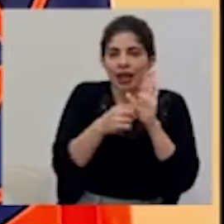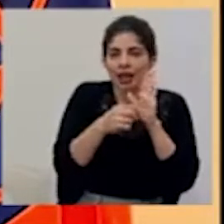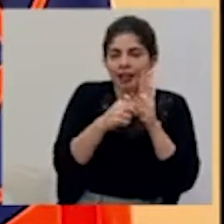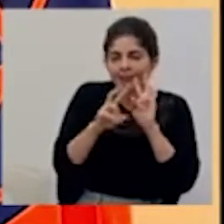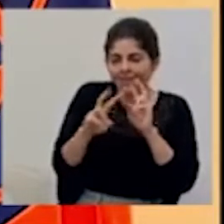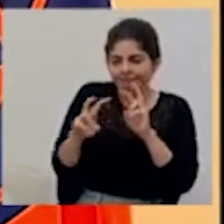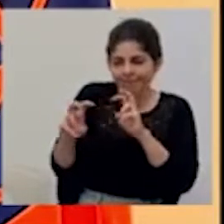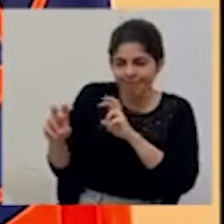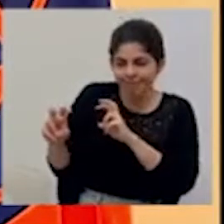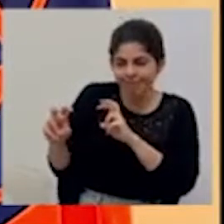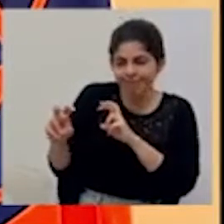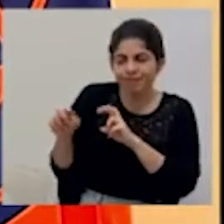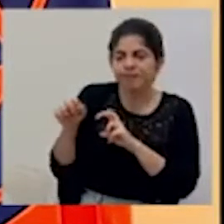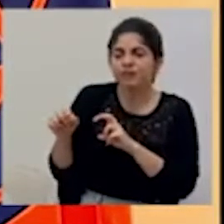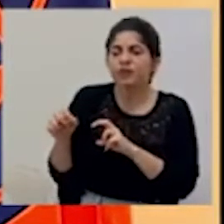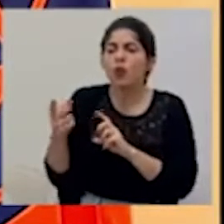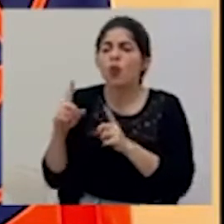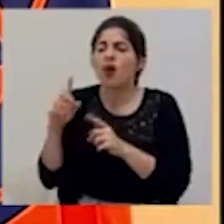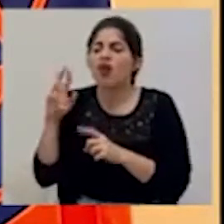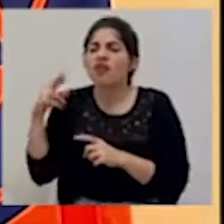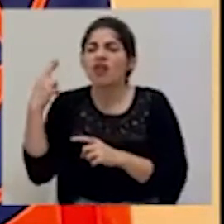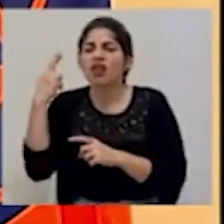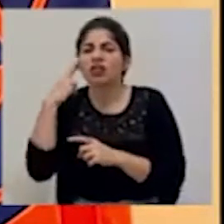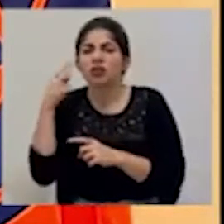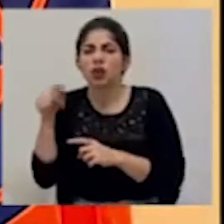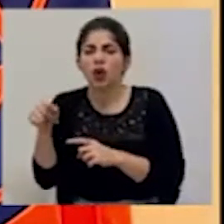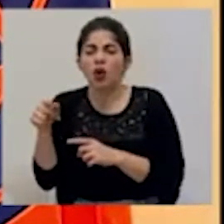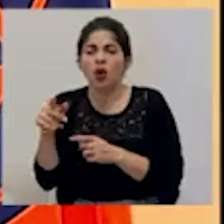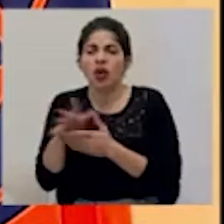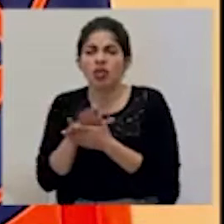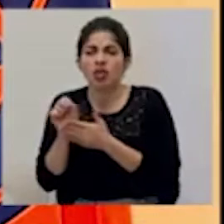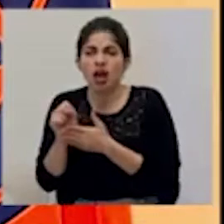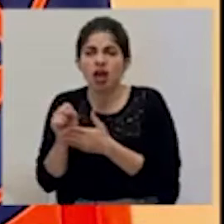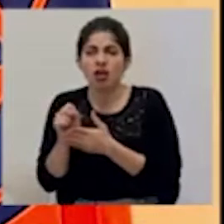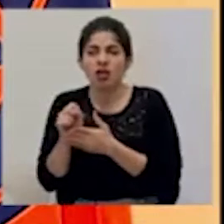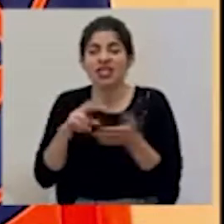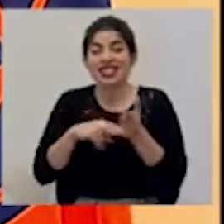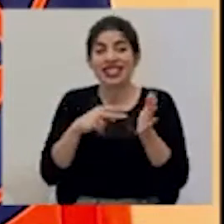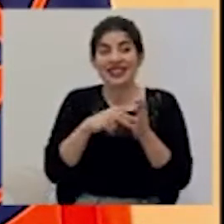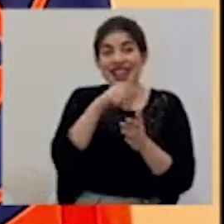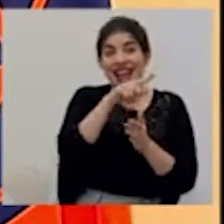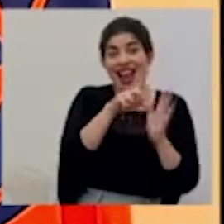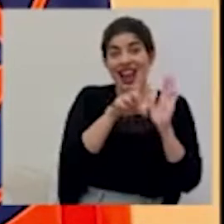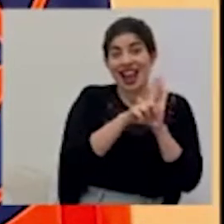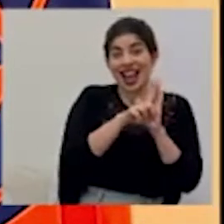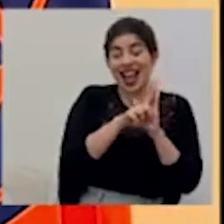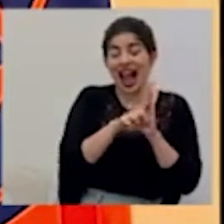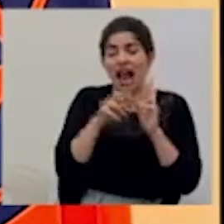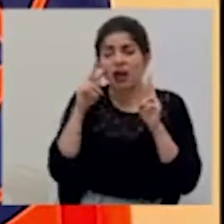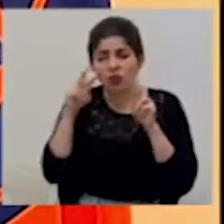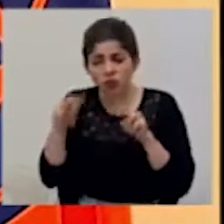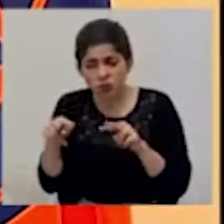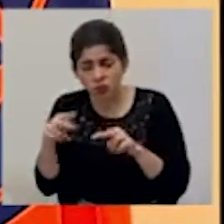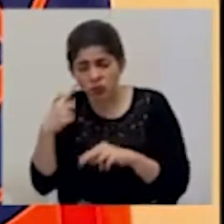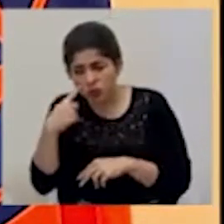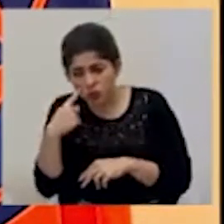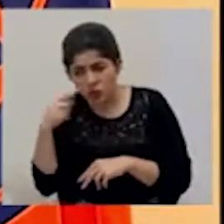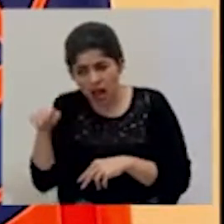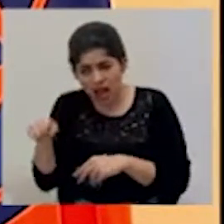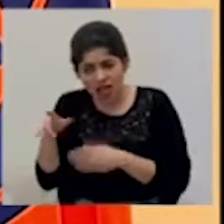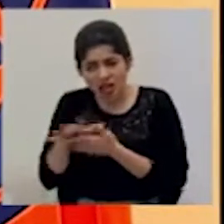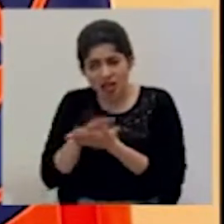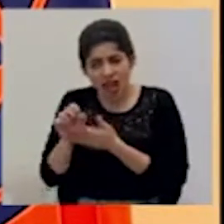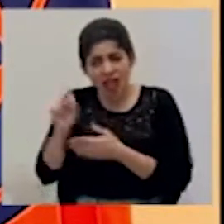de establecer el nexo de causalidad, es decir, determinar que realmente el efecto observado